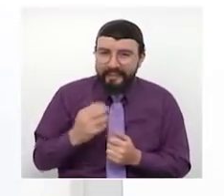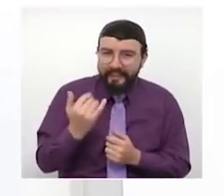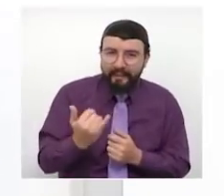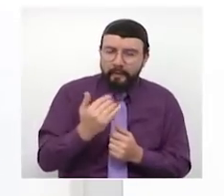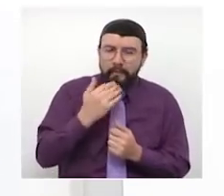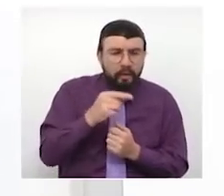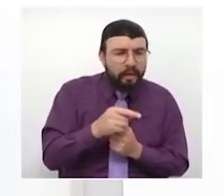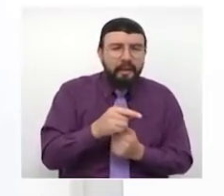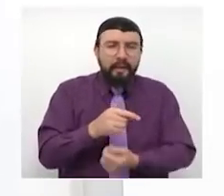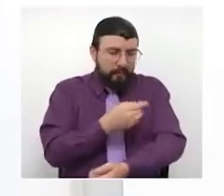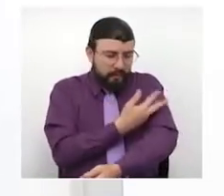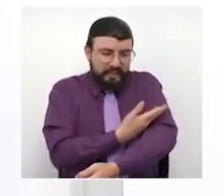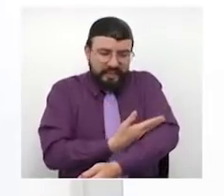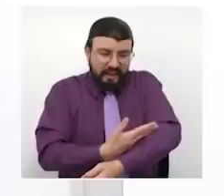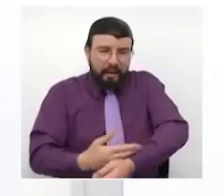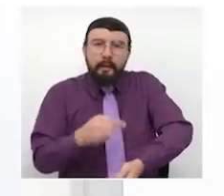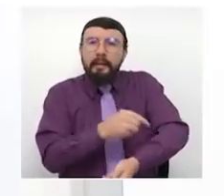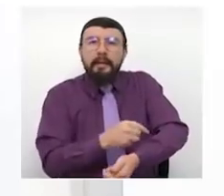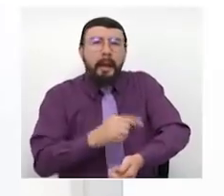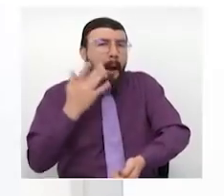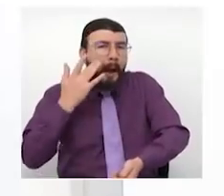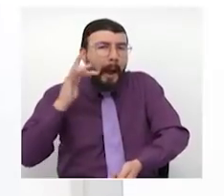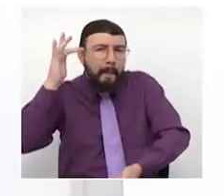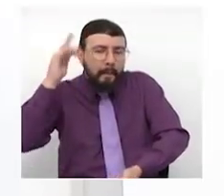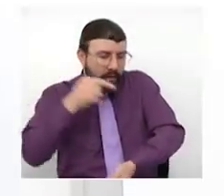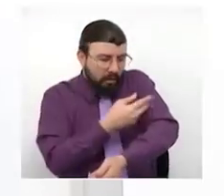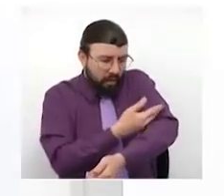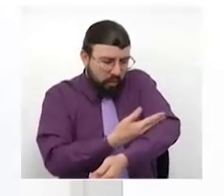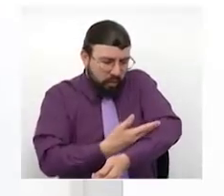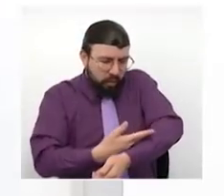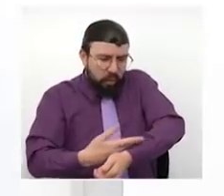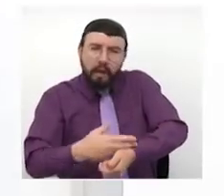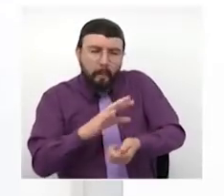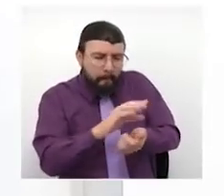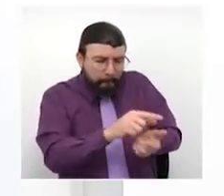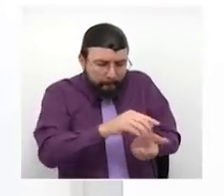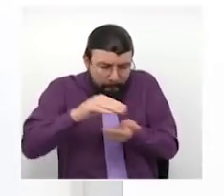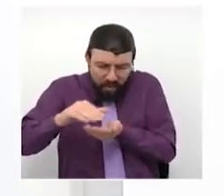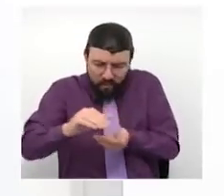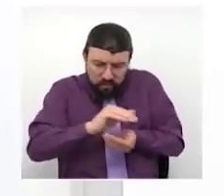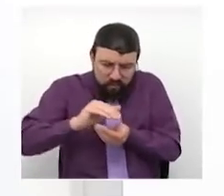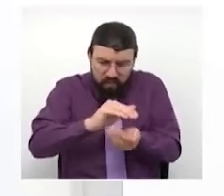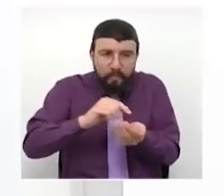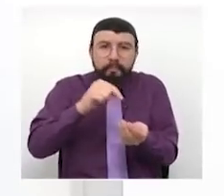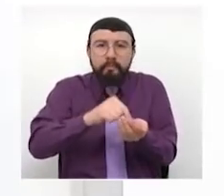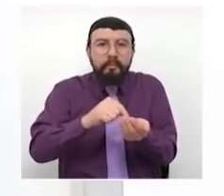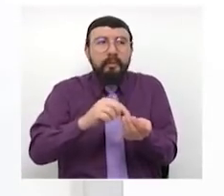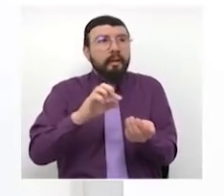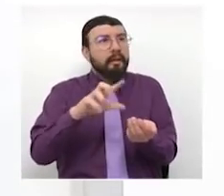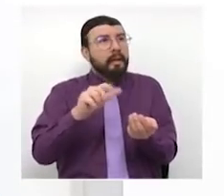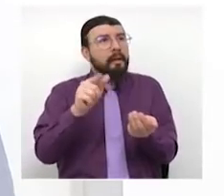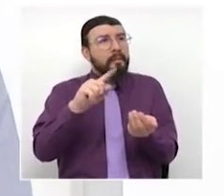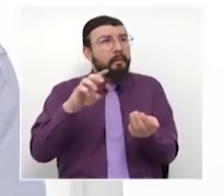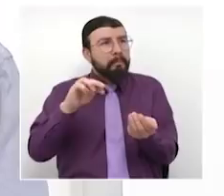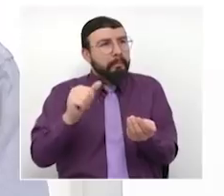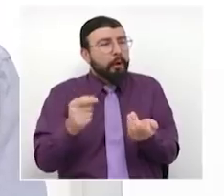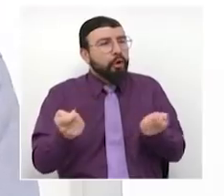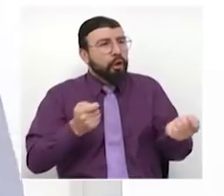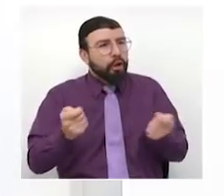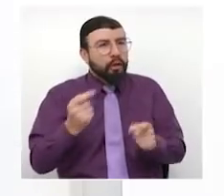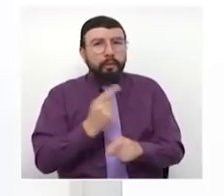llama plasma. Ese plasma puede ser pobre, medio y rico en plaquetas. También ¿De qué depende? ¿Que sea pobre, medio y alto?